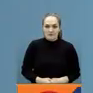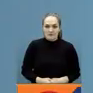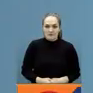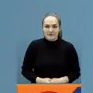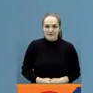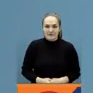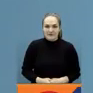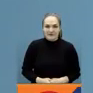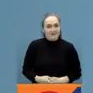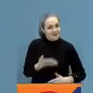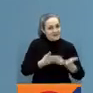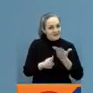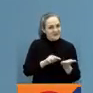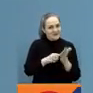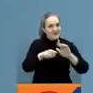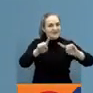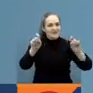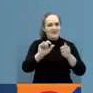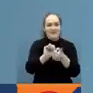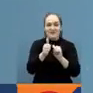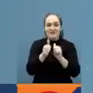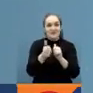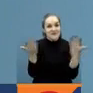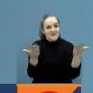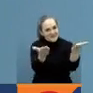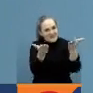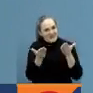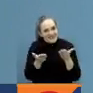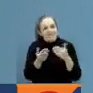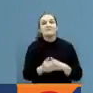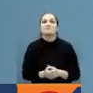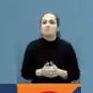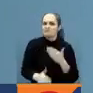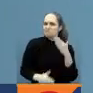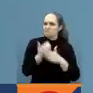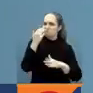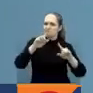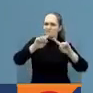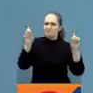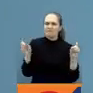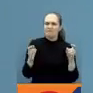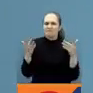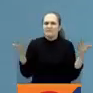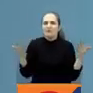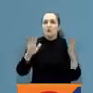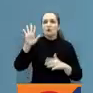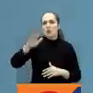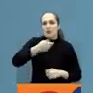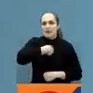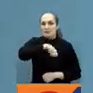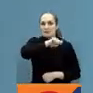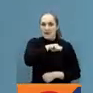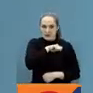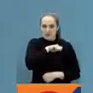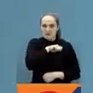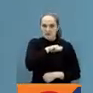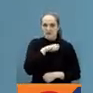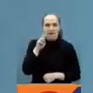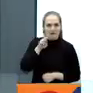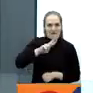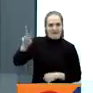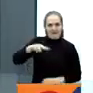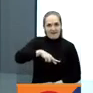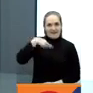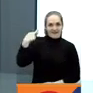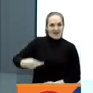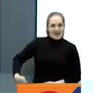Es tiempo de compartir con ustedes la actualidad deportiva, así que bienvenidos y empezamos hablando de la prensa española y aficionados del Rayo Vallecano,